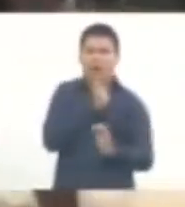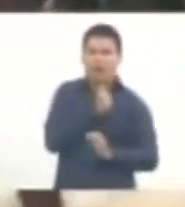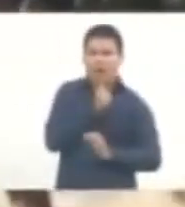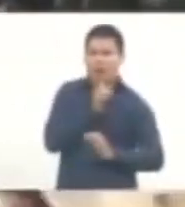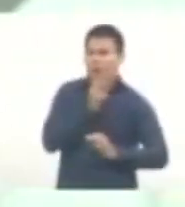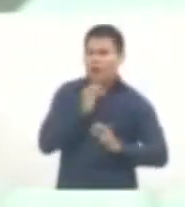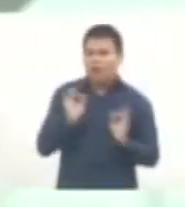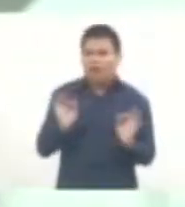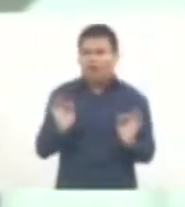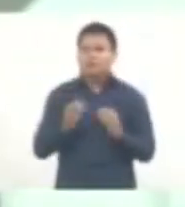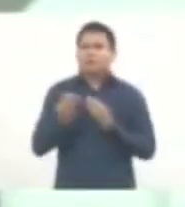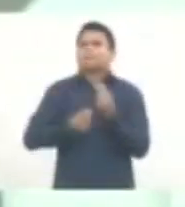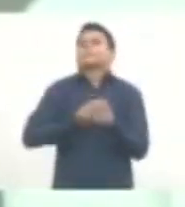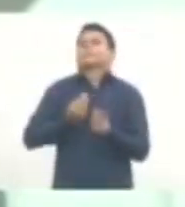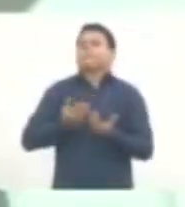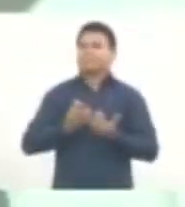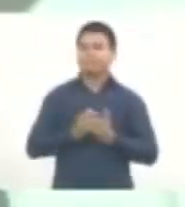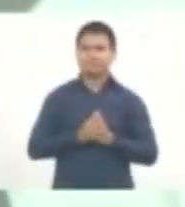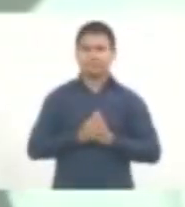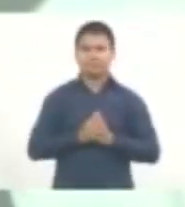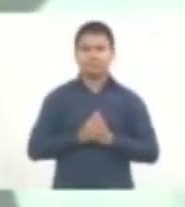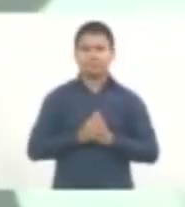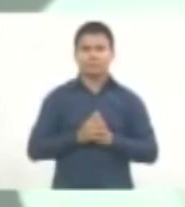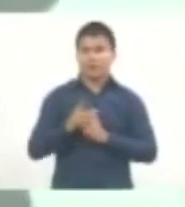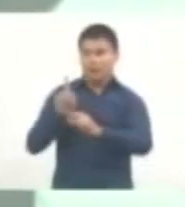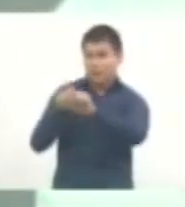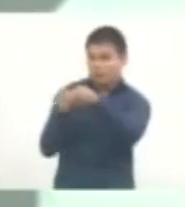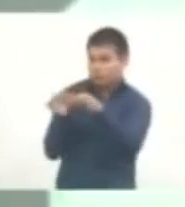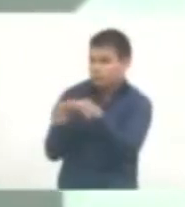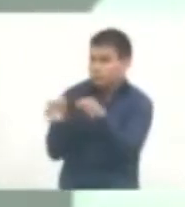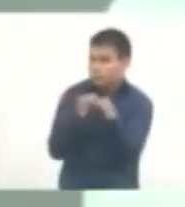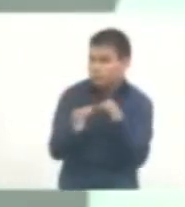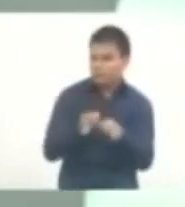sistemas. No es posible que estos municipios estén sufriendo